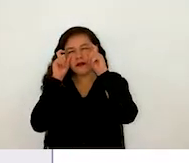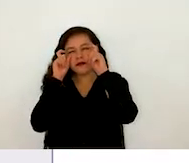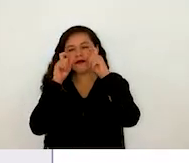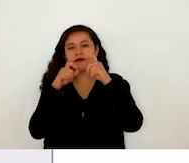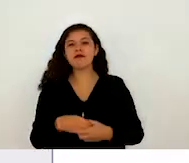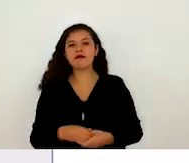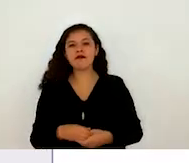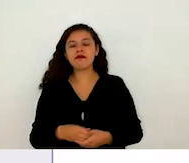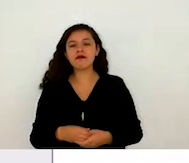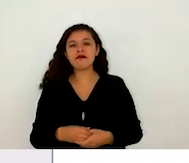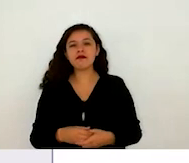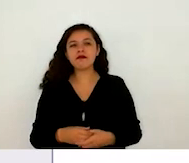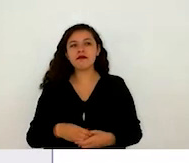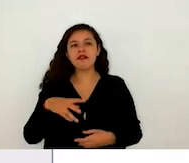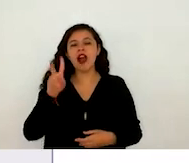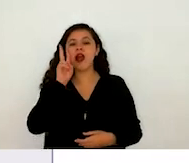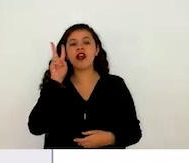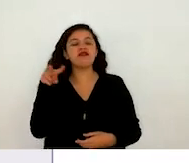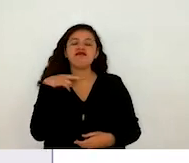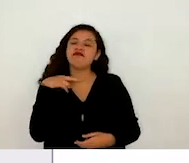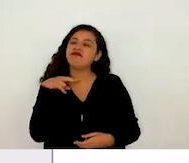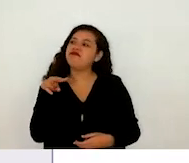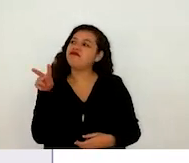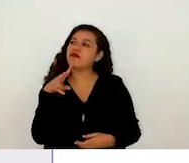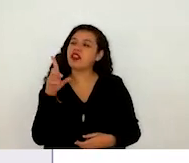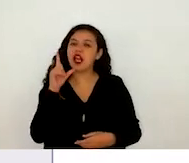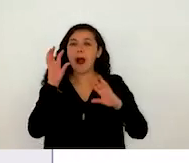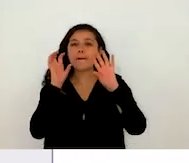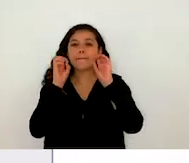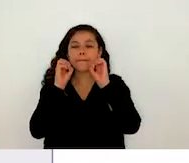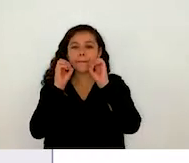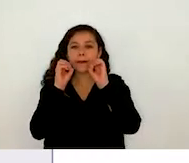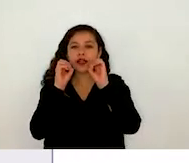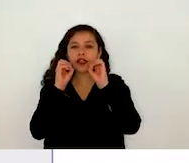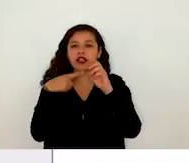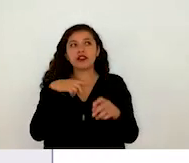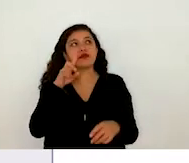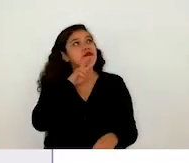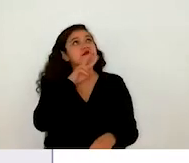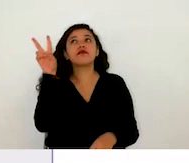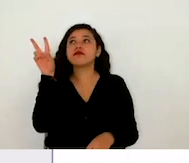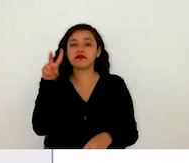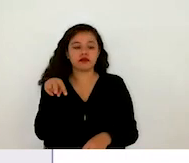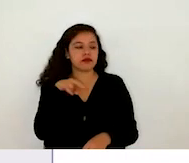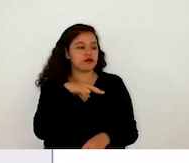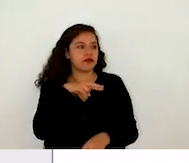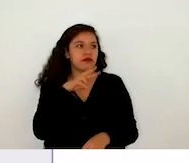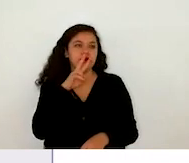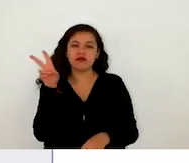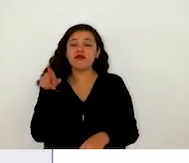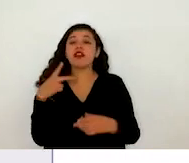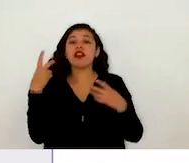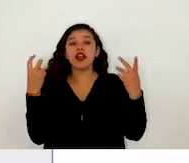mirada desinteresada y aburrida labios apretados mira para varias direcciones esto va a